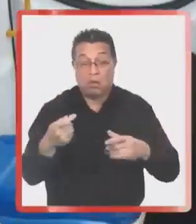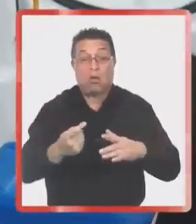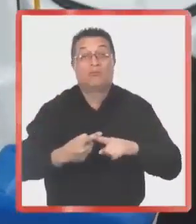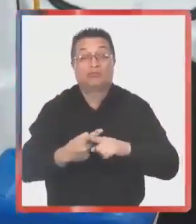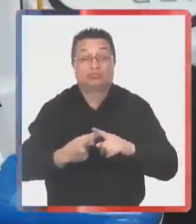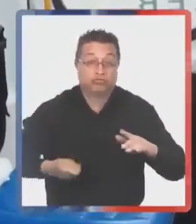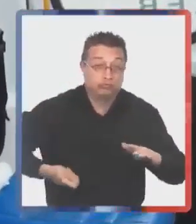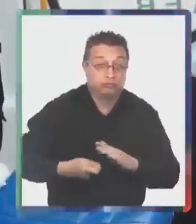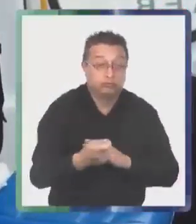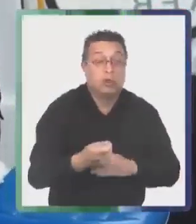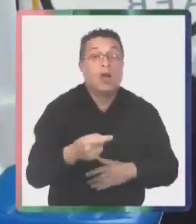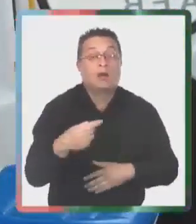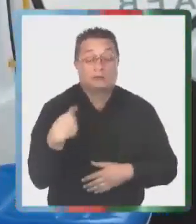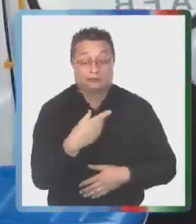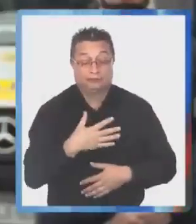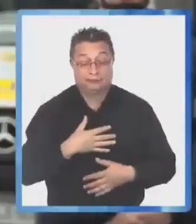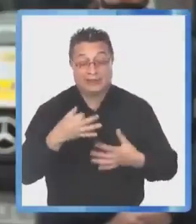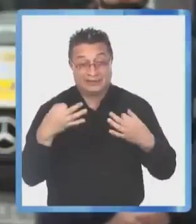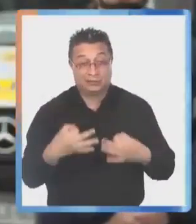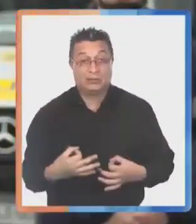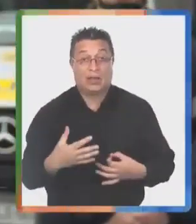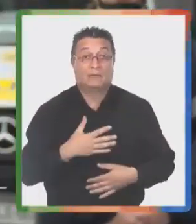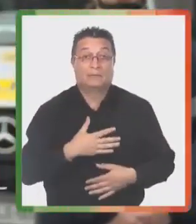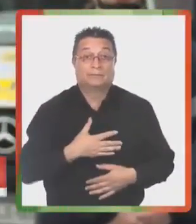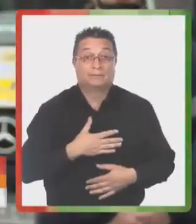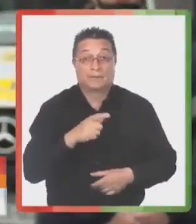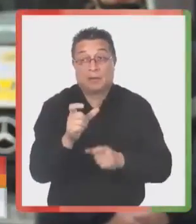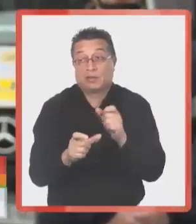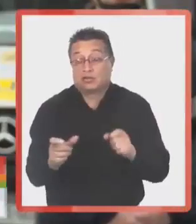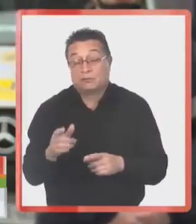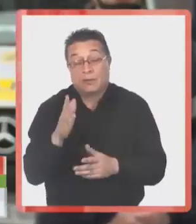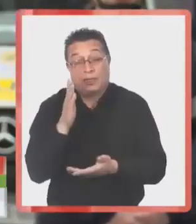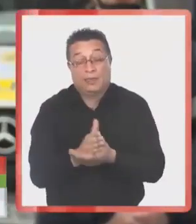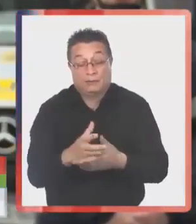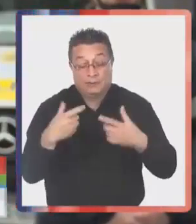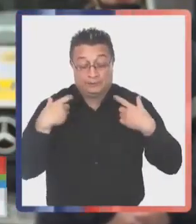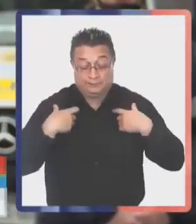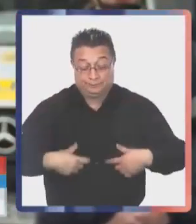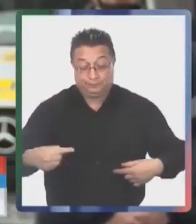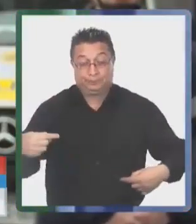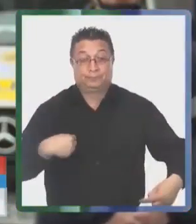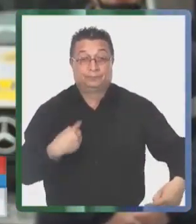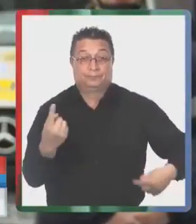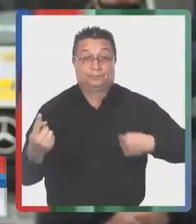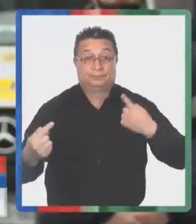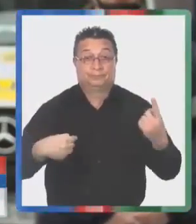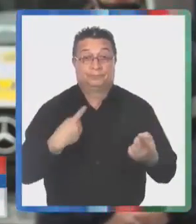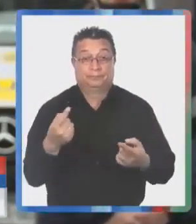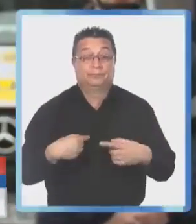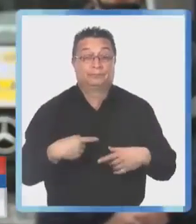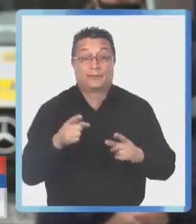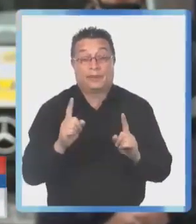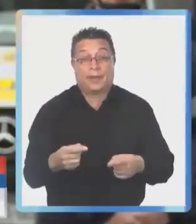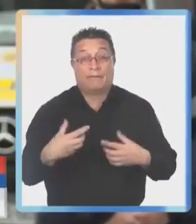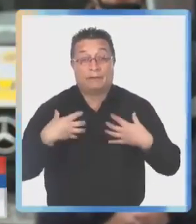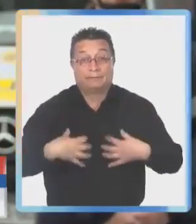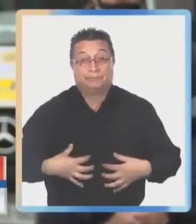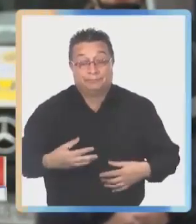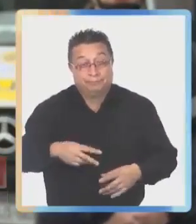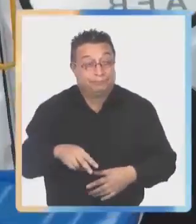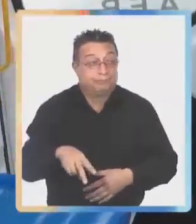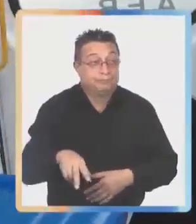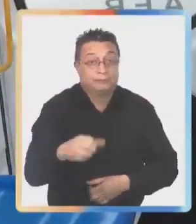tiroteos, apuñalados. Entonces, para nuestra seguridad y la seguridad del personal, Hemos tenido que equiparnos con todo